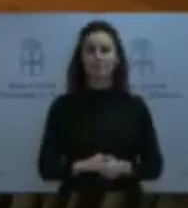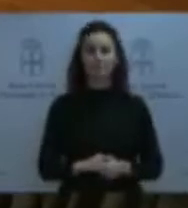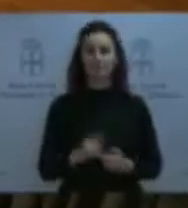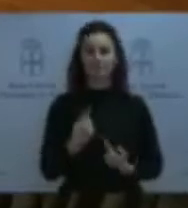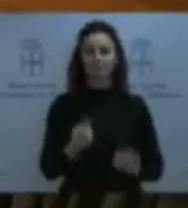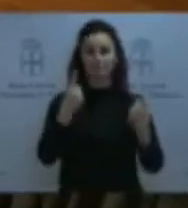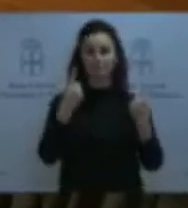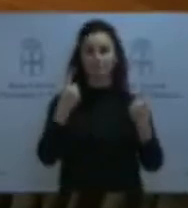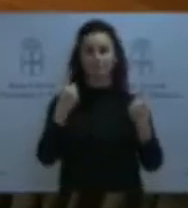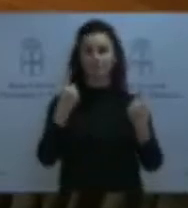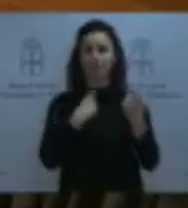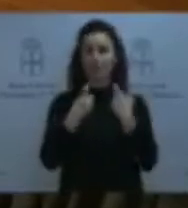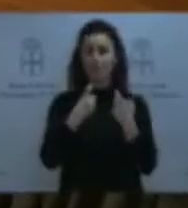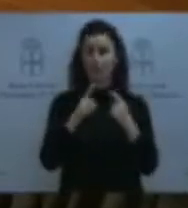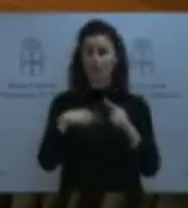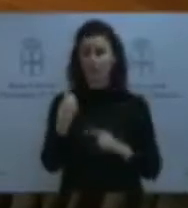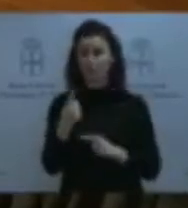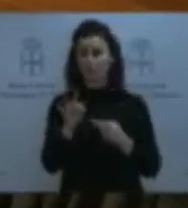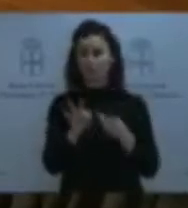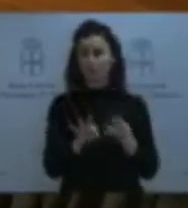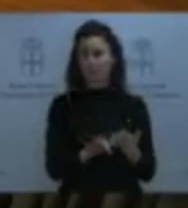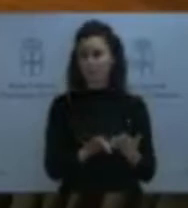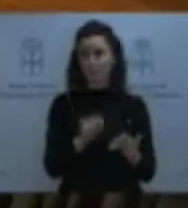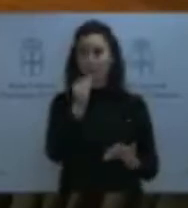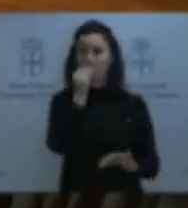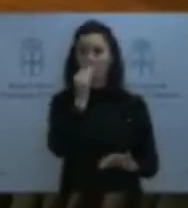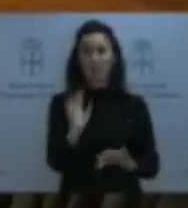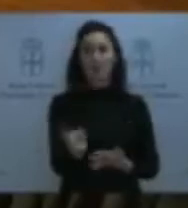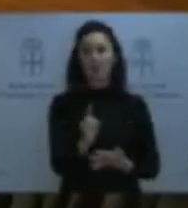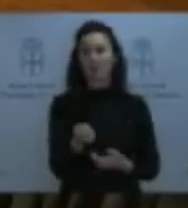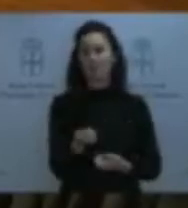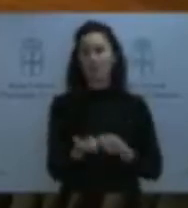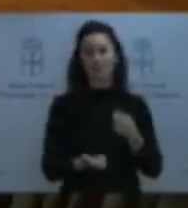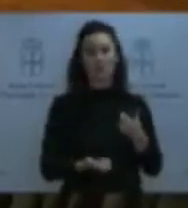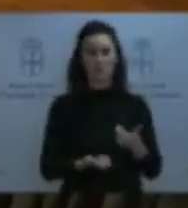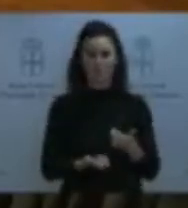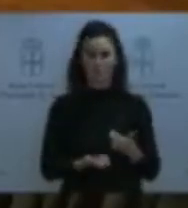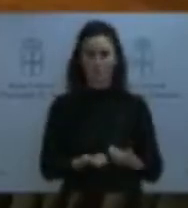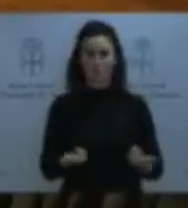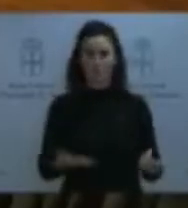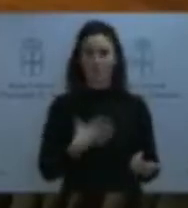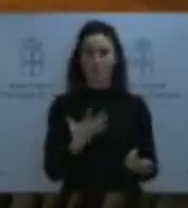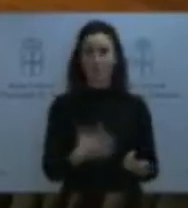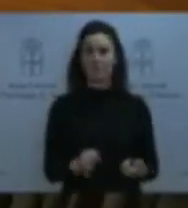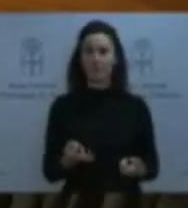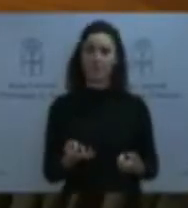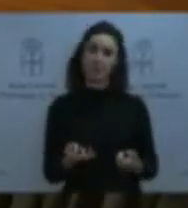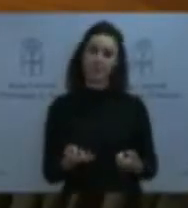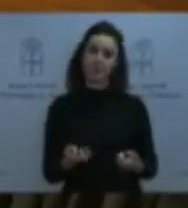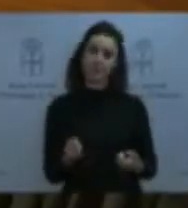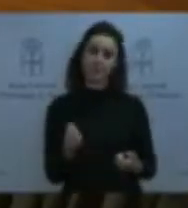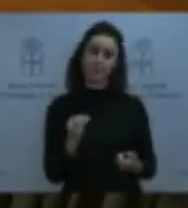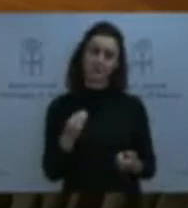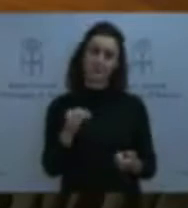el servicio, porque son faves contaes y probablemente tenga que meter más. Porque si dilata más las